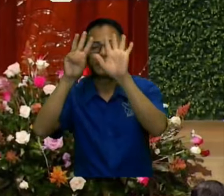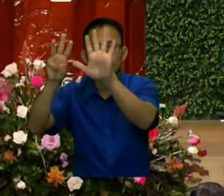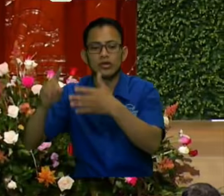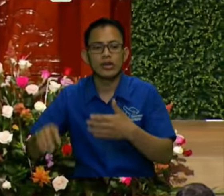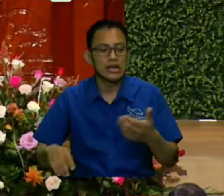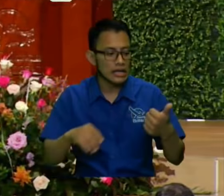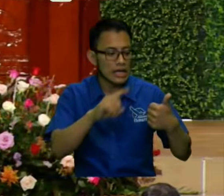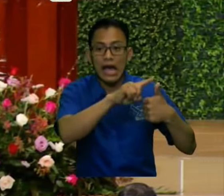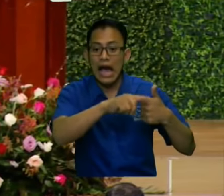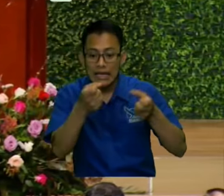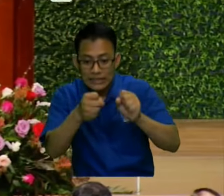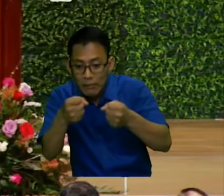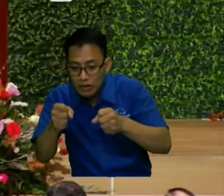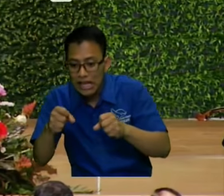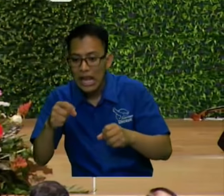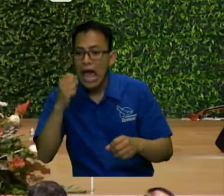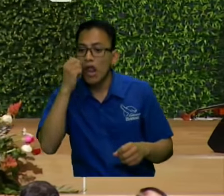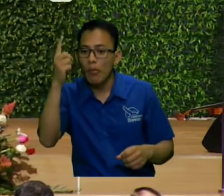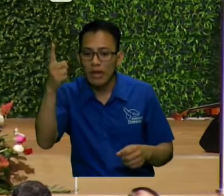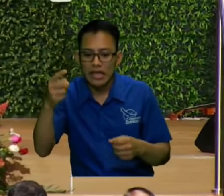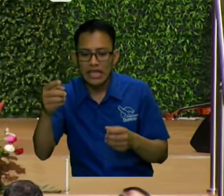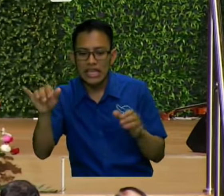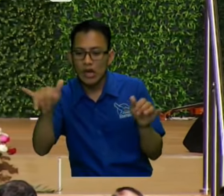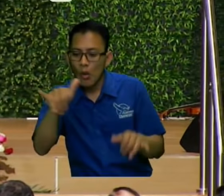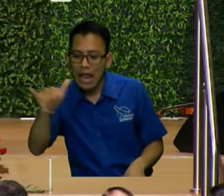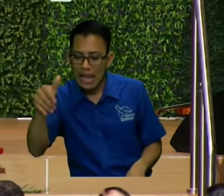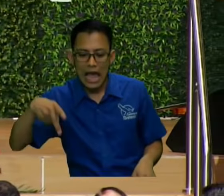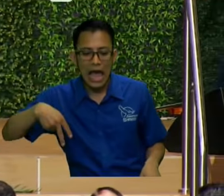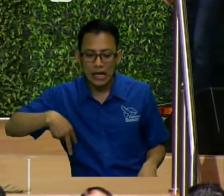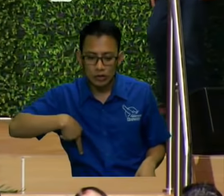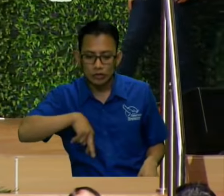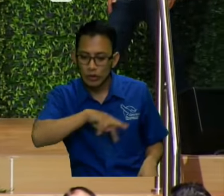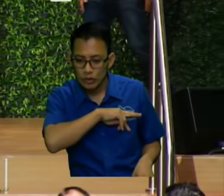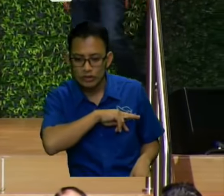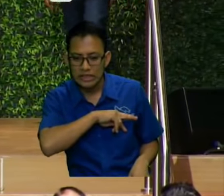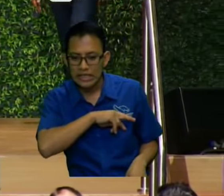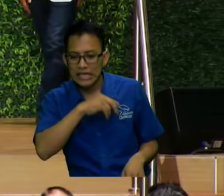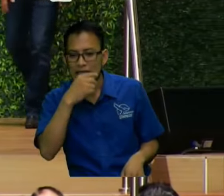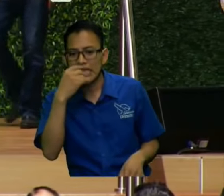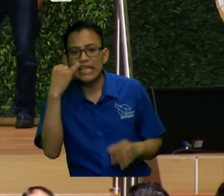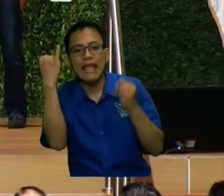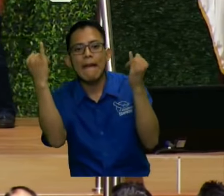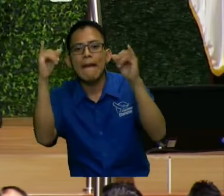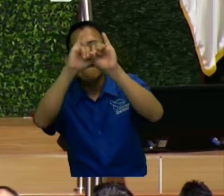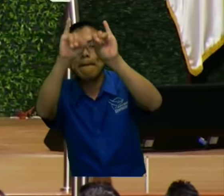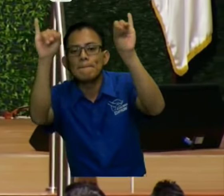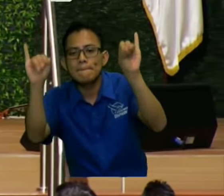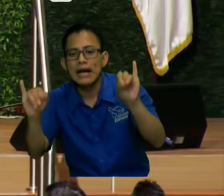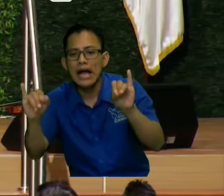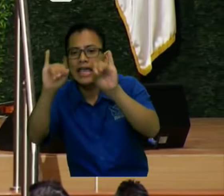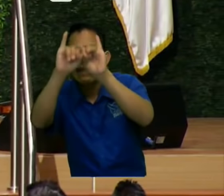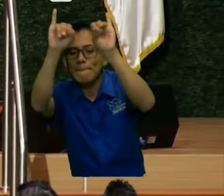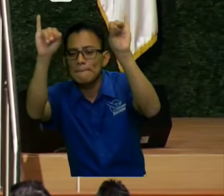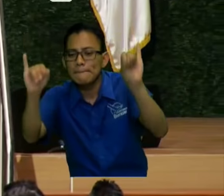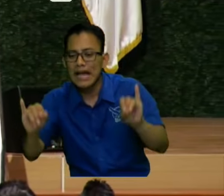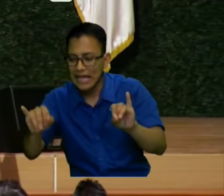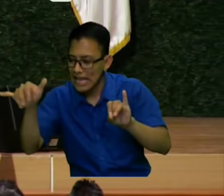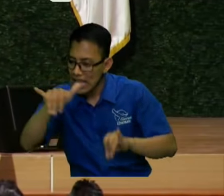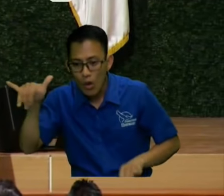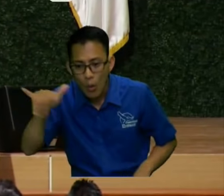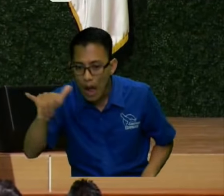semejanza. Pero luego hablamos, ahora está bonito el sonido. El sonido.